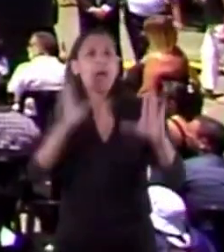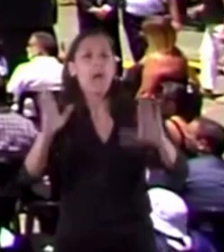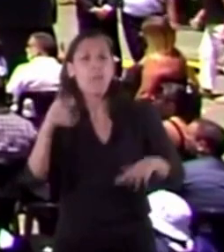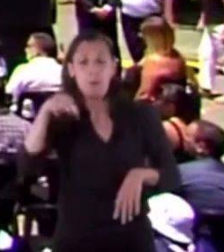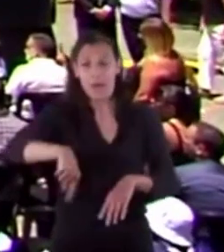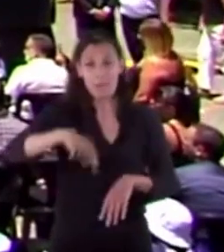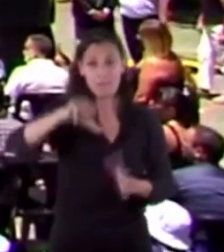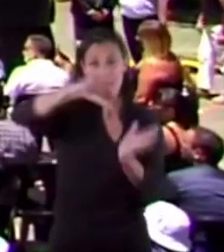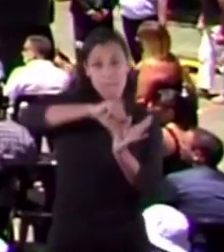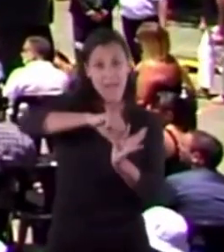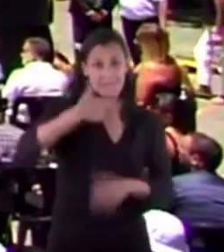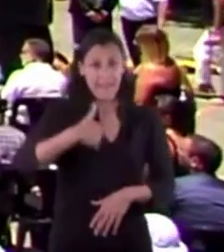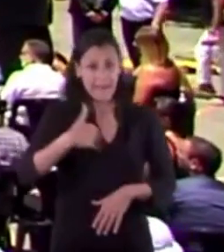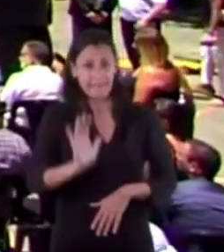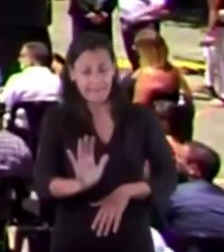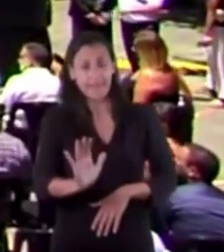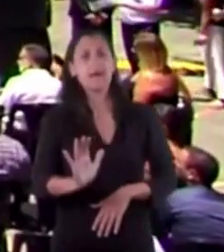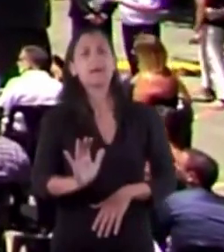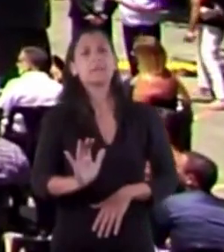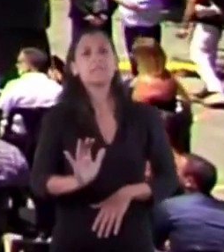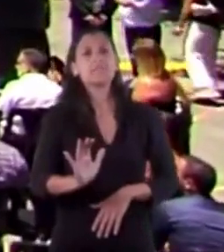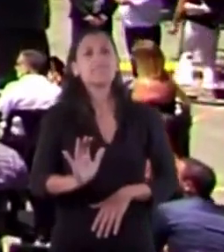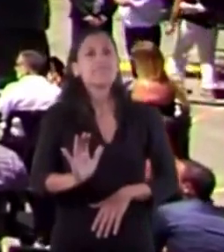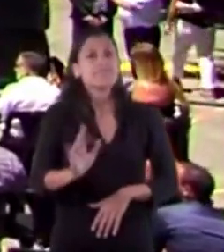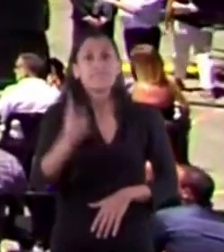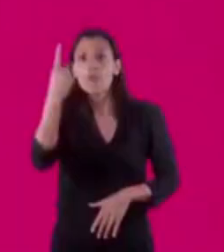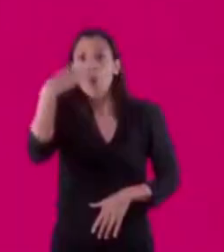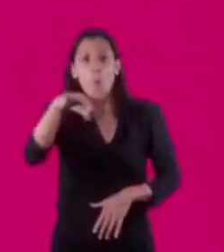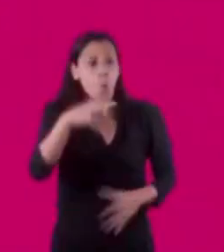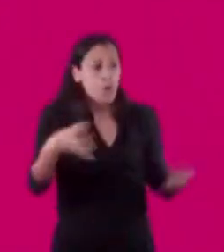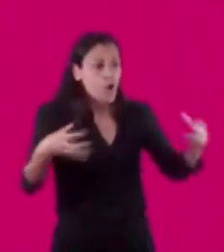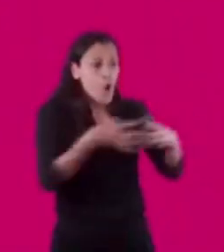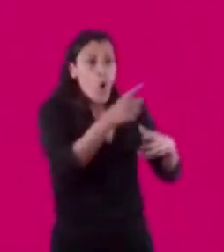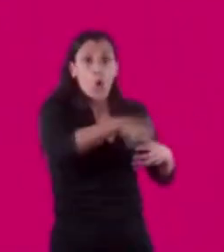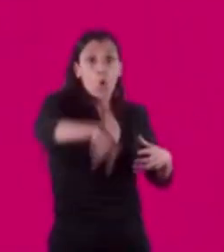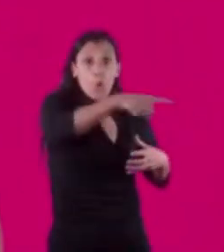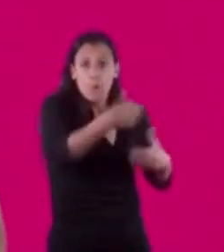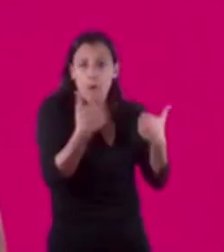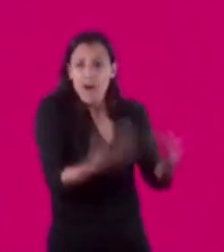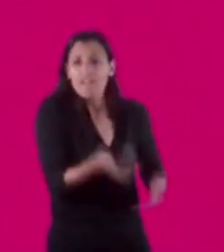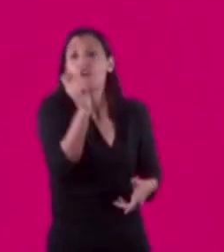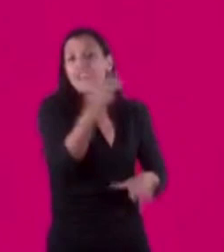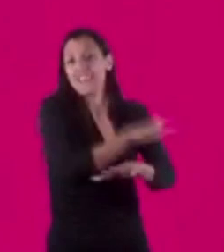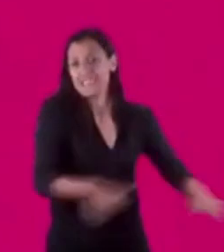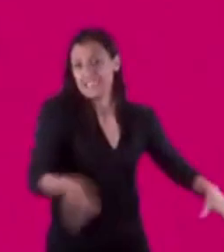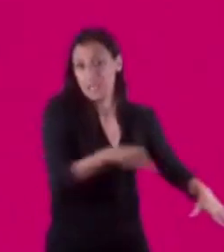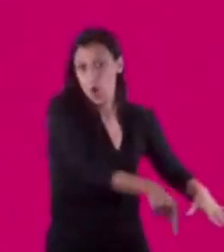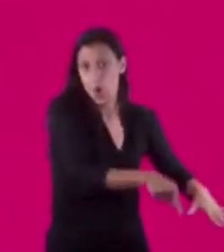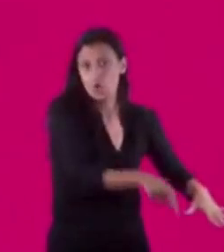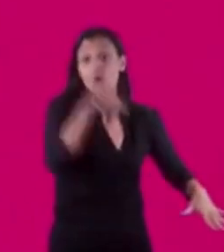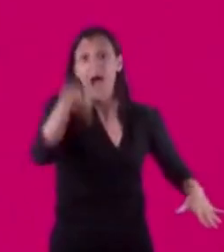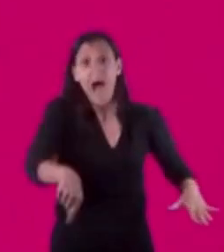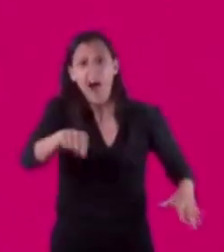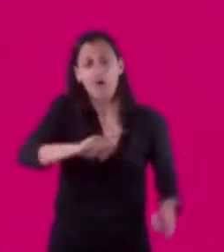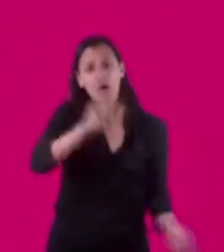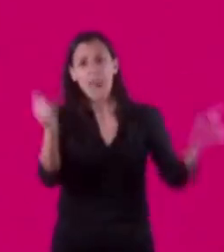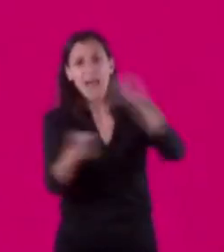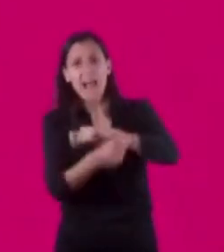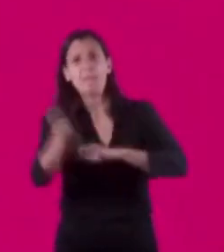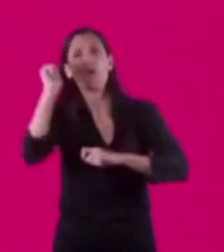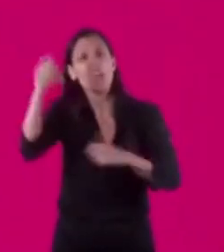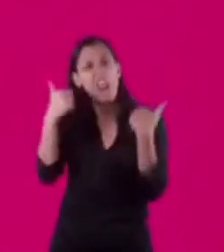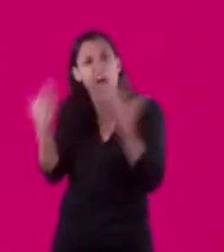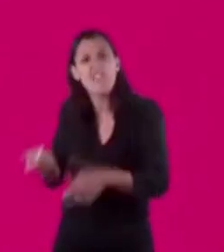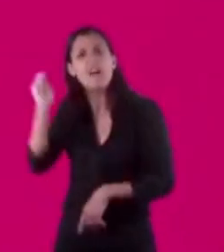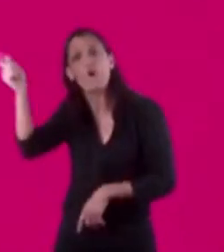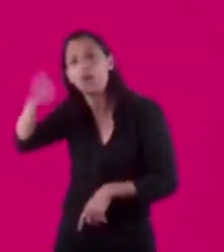en la que los únicos privilegiados eran los niños. Hoy estamos en un país donde los únicos privilegiados son los jueces.